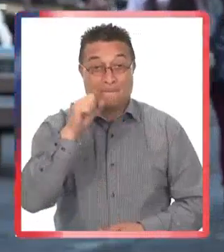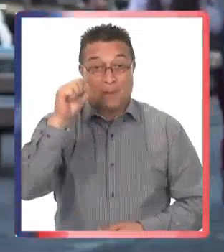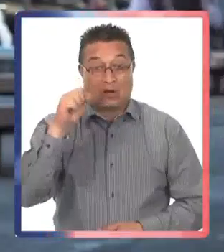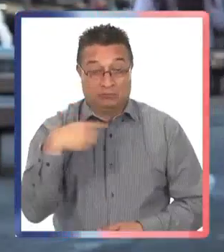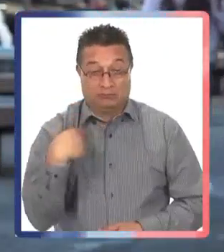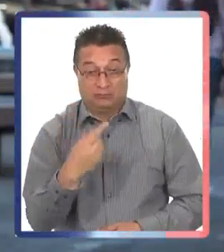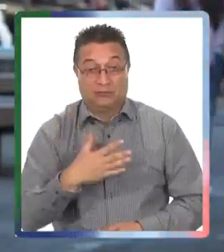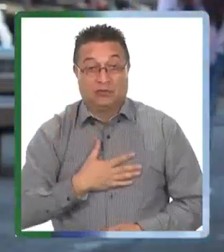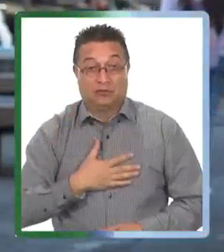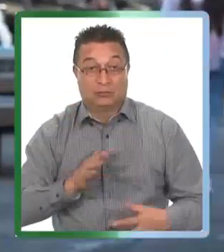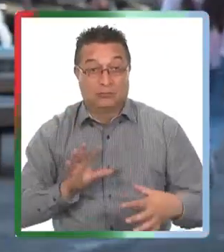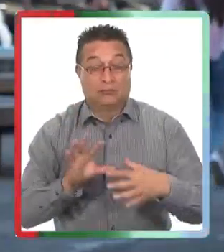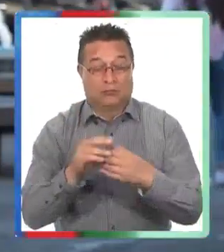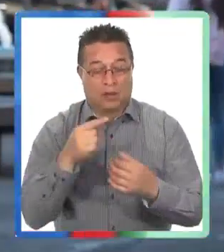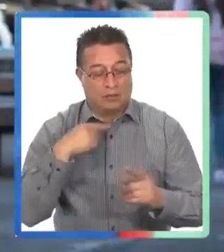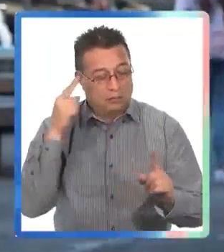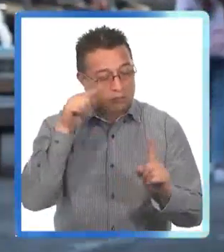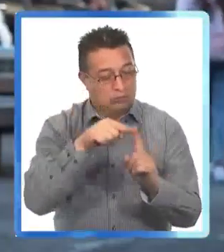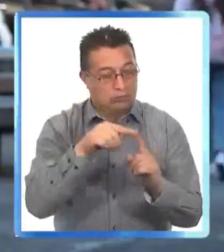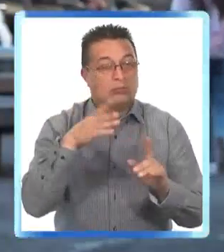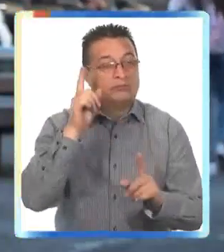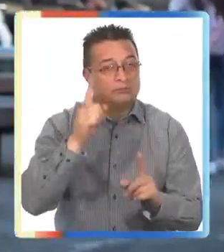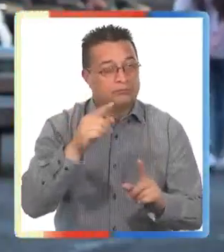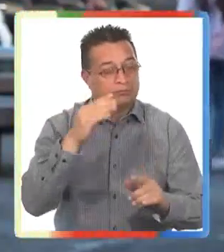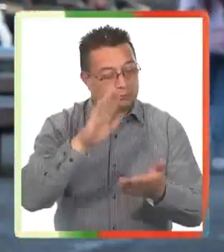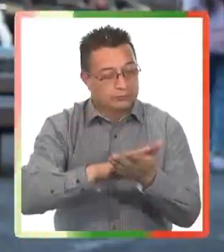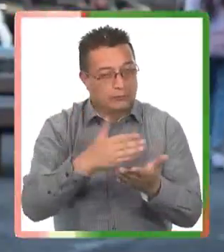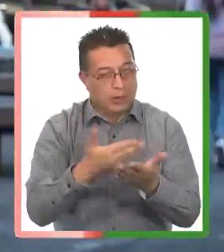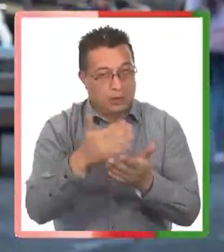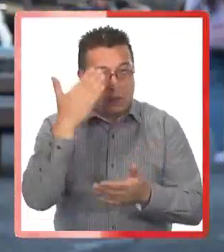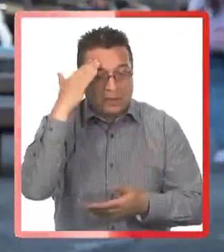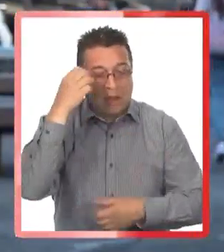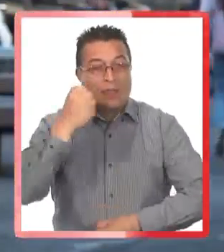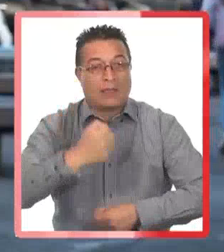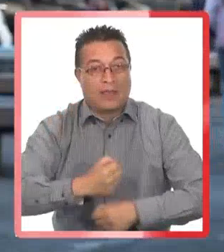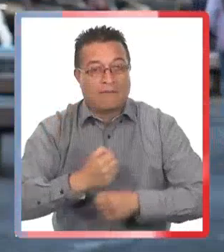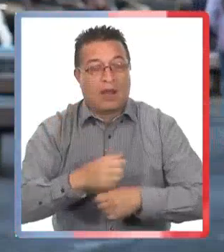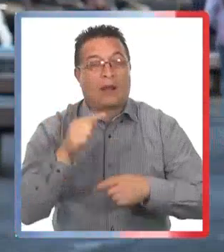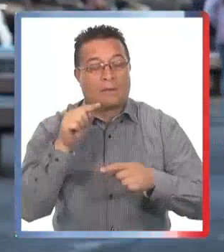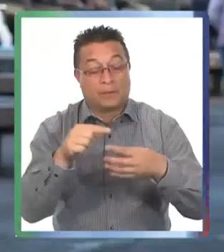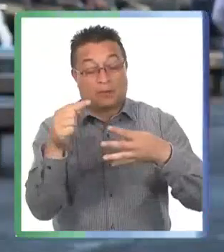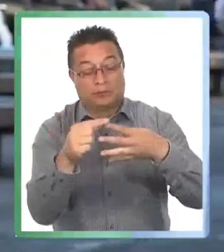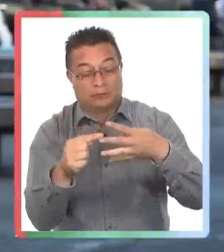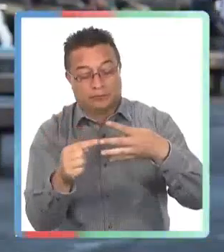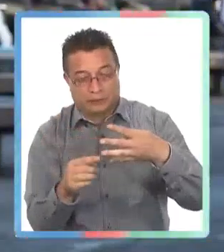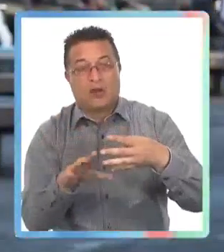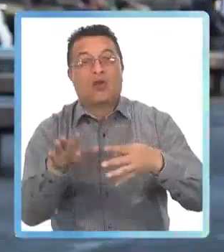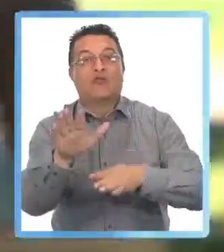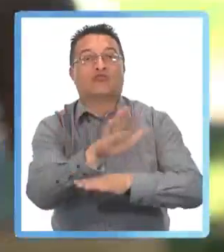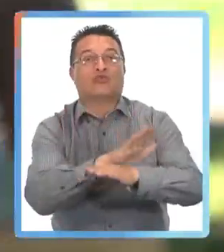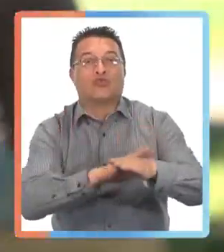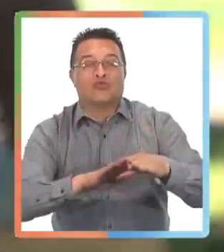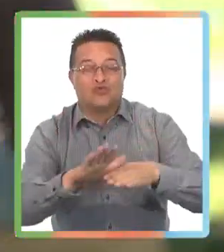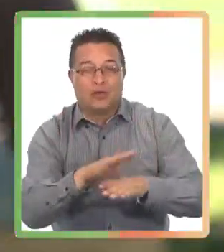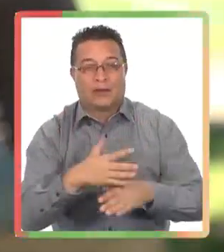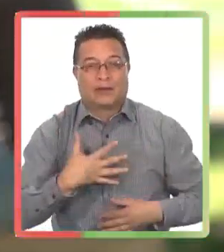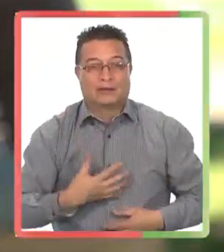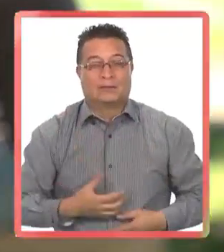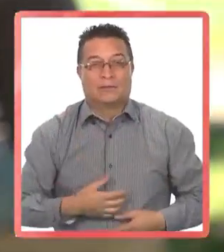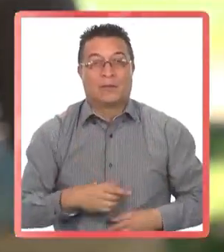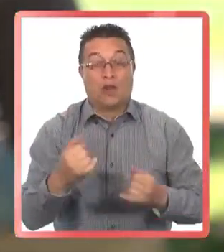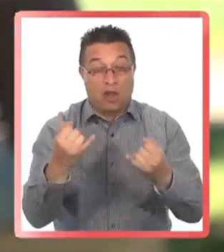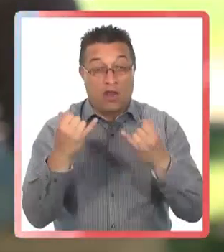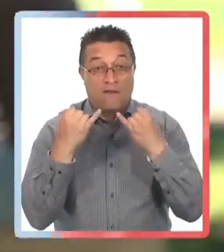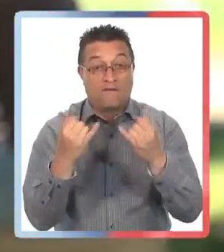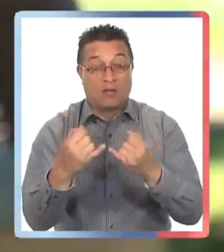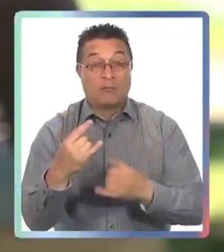Boric, que tenemos una prioridad respecto a trabajar por la salud mental, queremos trabajarlo desde los factores protectores. Un informe